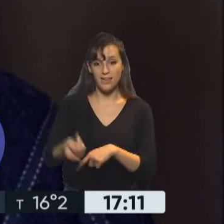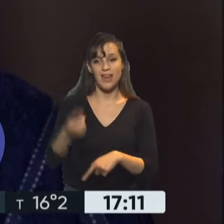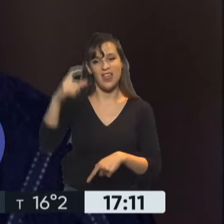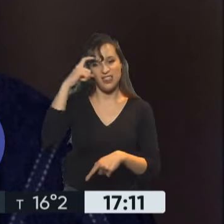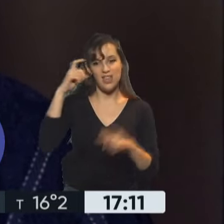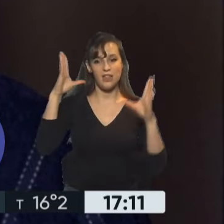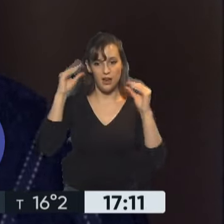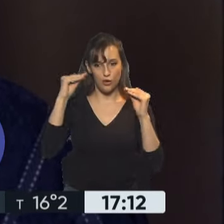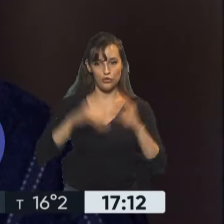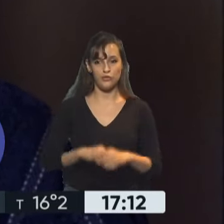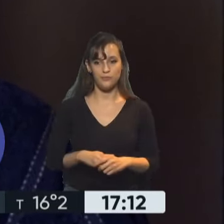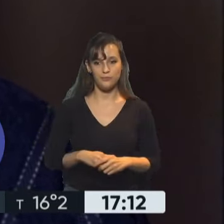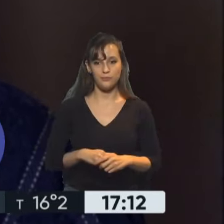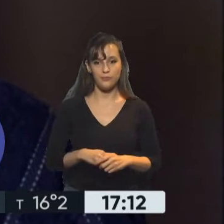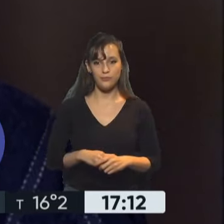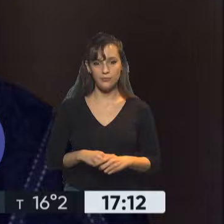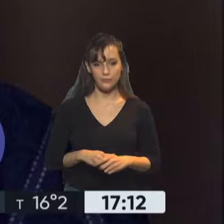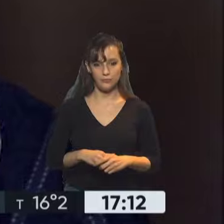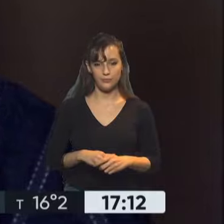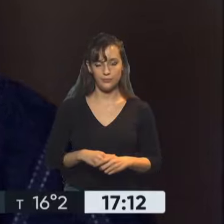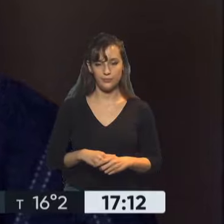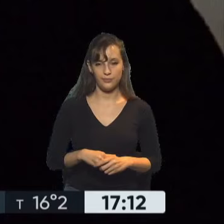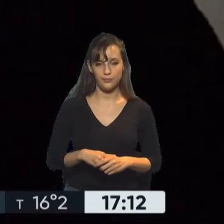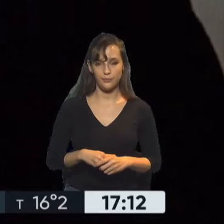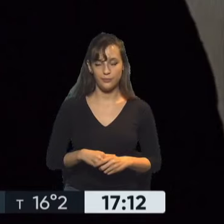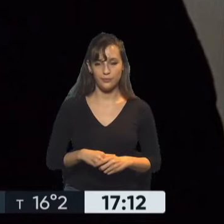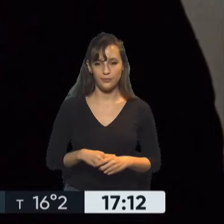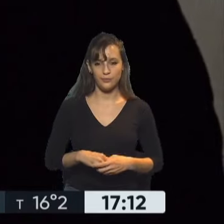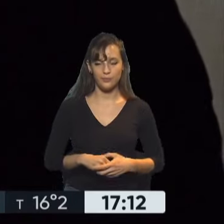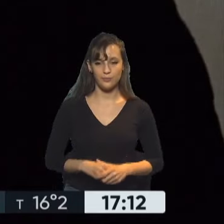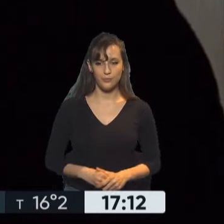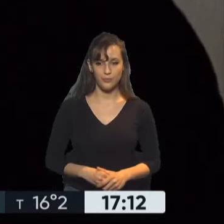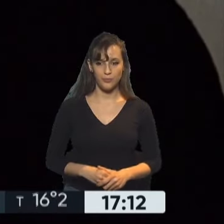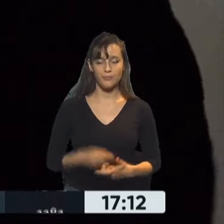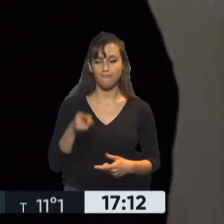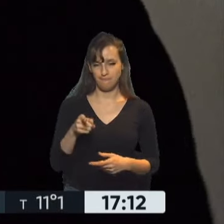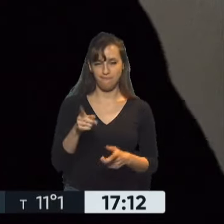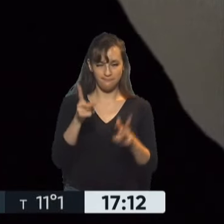noche. Ahí escuchamos. Puede ser un poco más bajito. Ahí escuchamos,